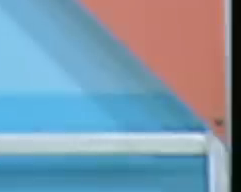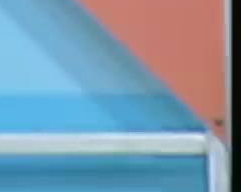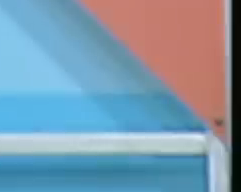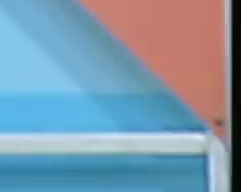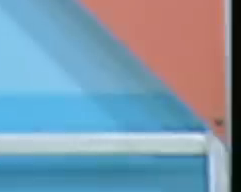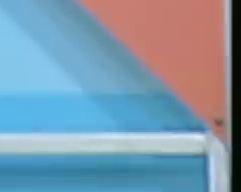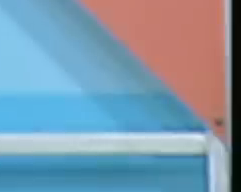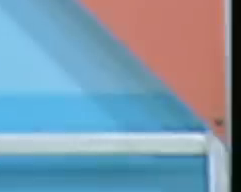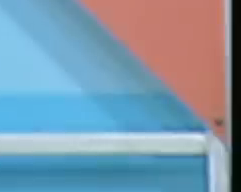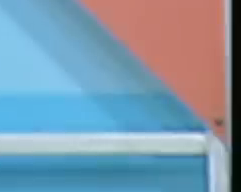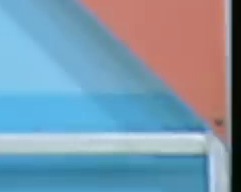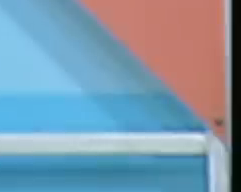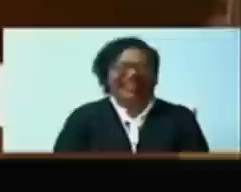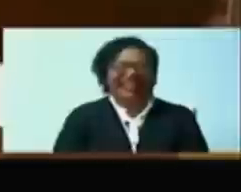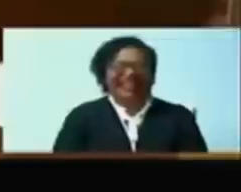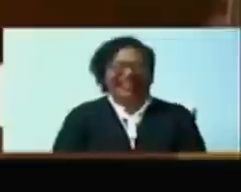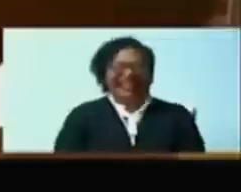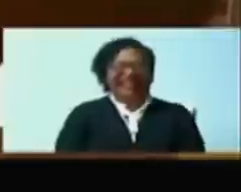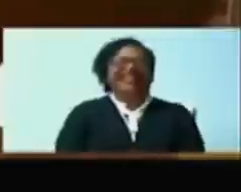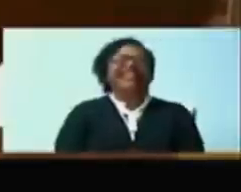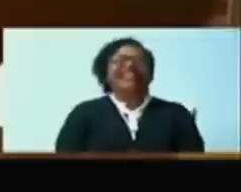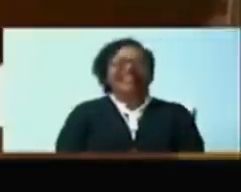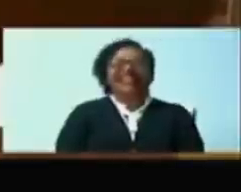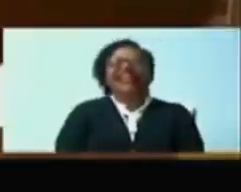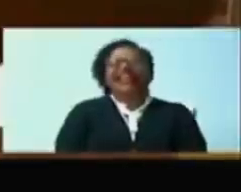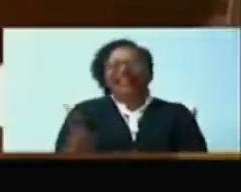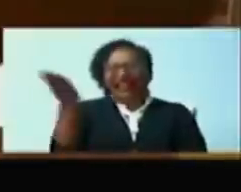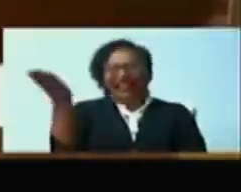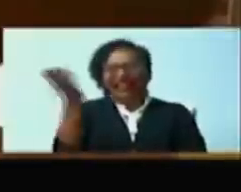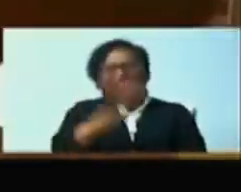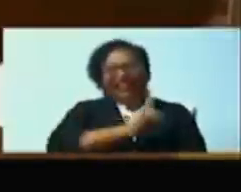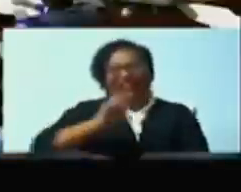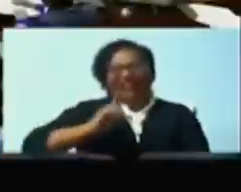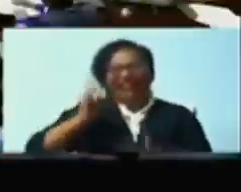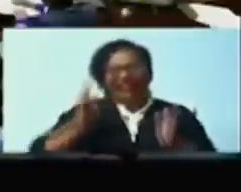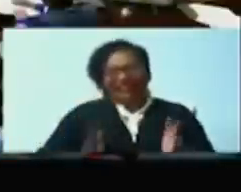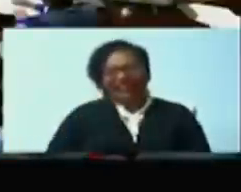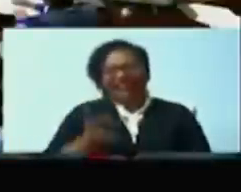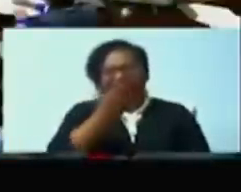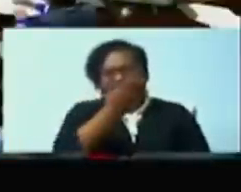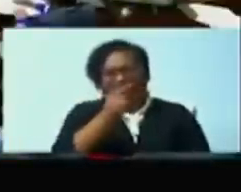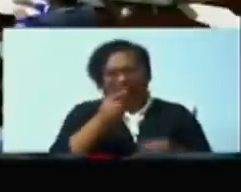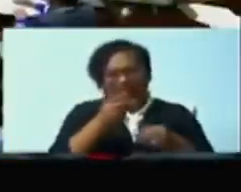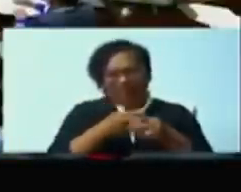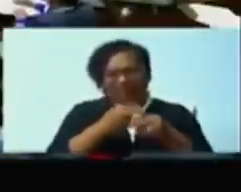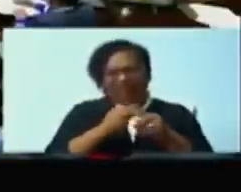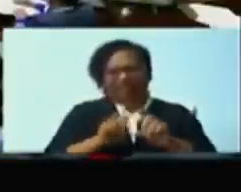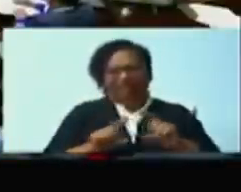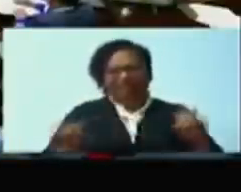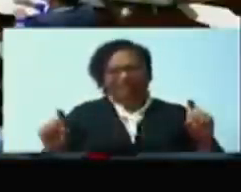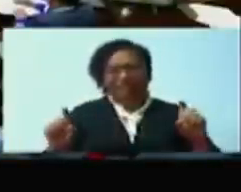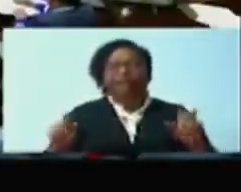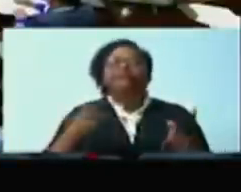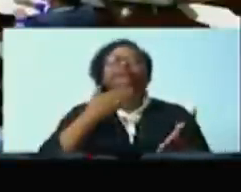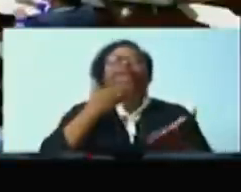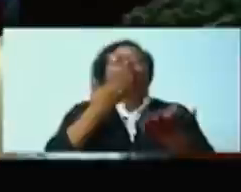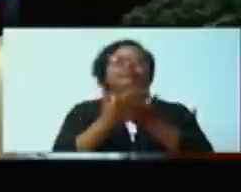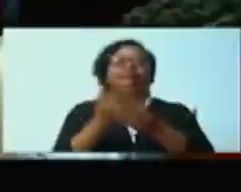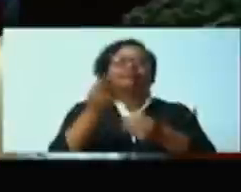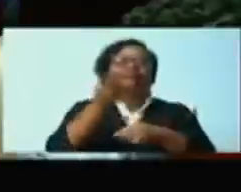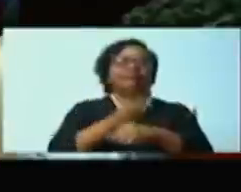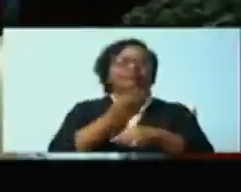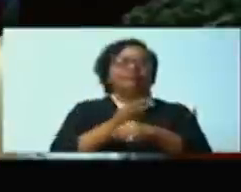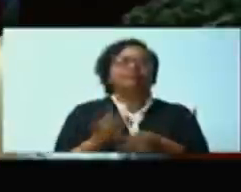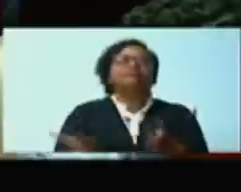lo que él decía Muchas gracias Rodríguez Gracias presidente de nuevo Buenas tardes colegas